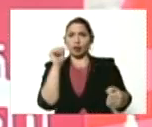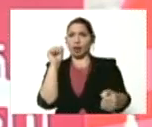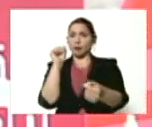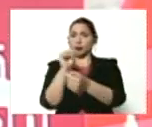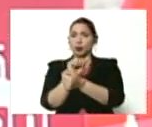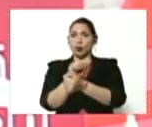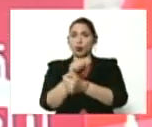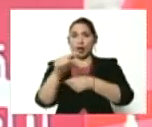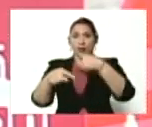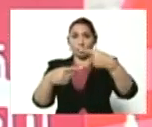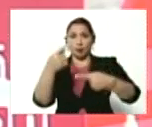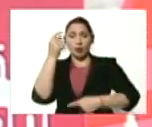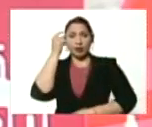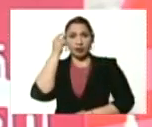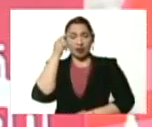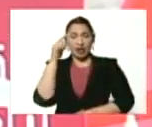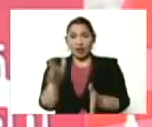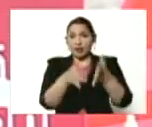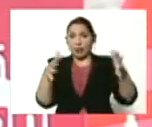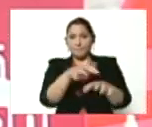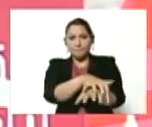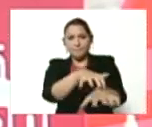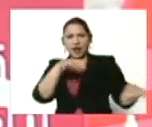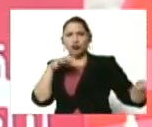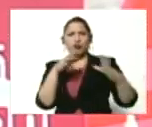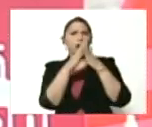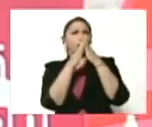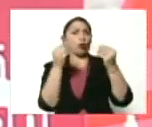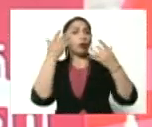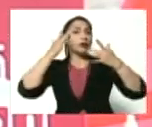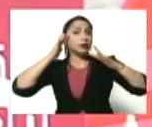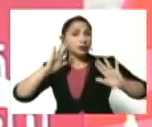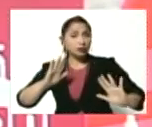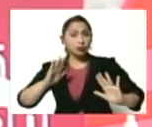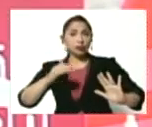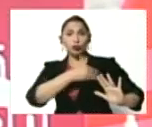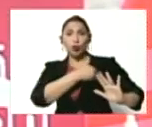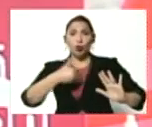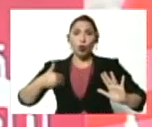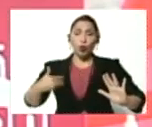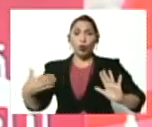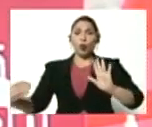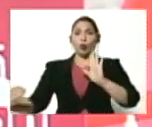días posteriores de la gran mayoría de todos los que intentaron esa acción contra la República,